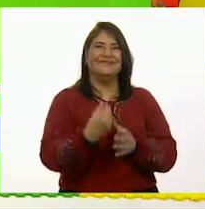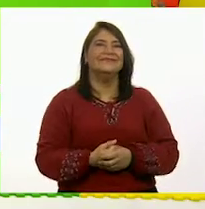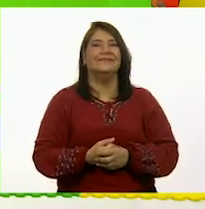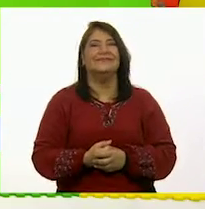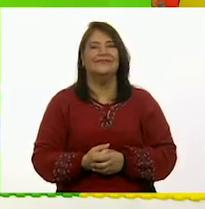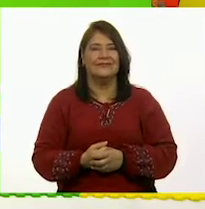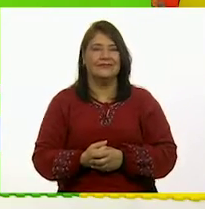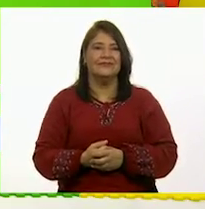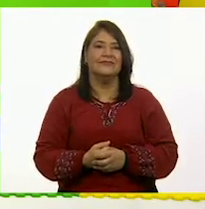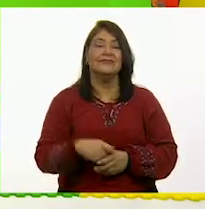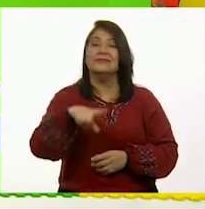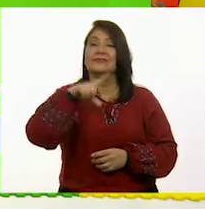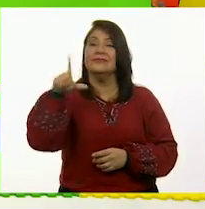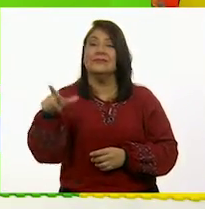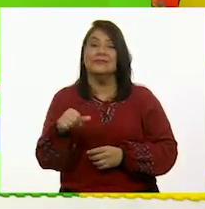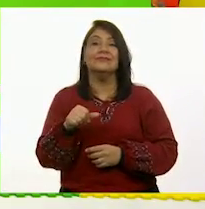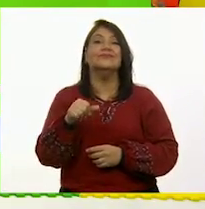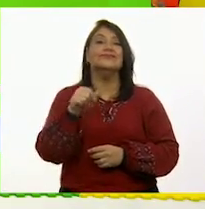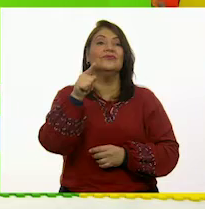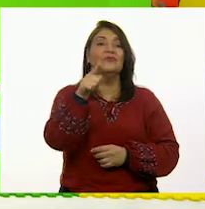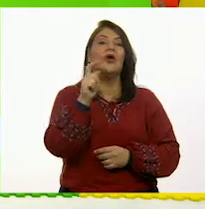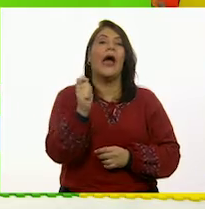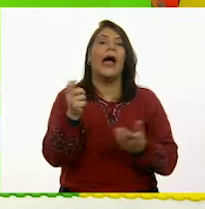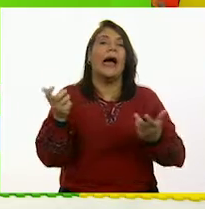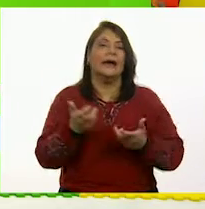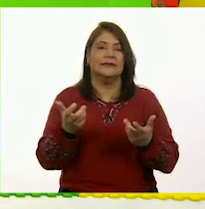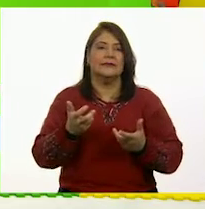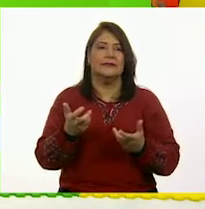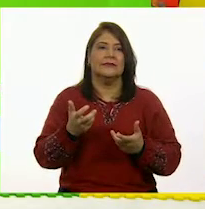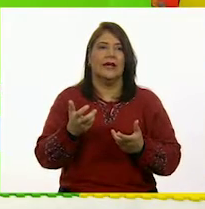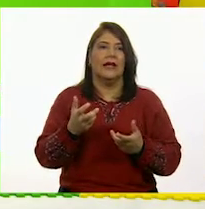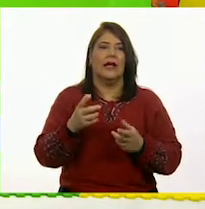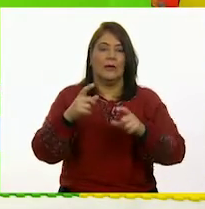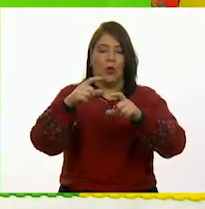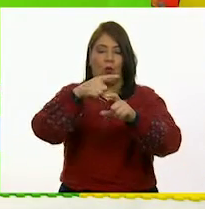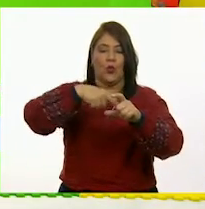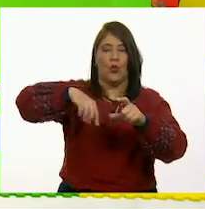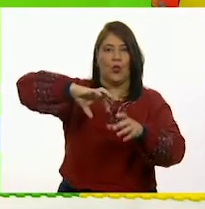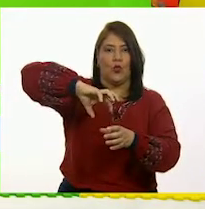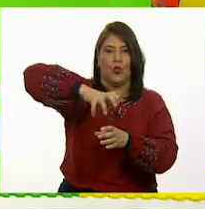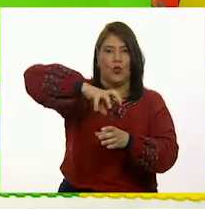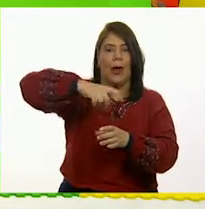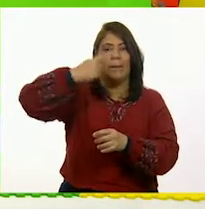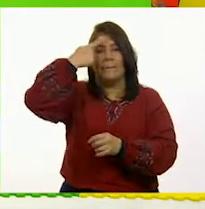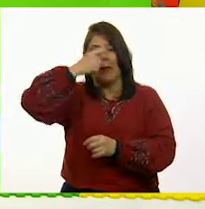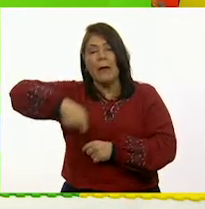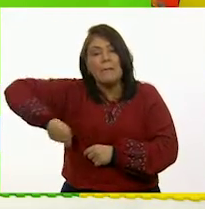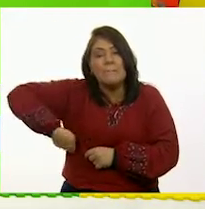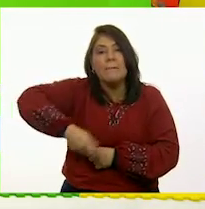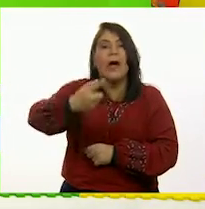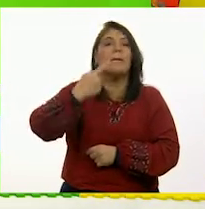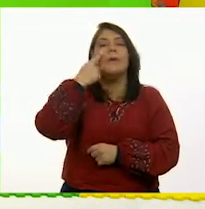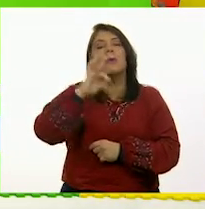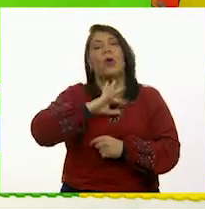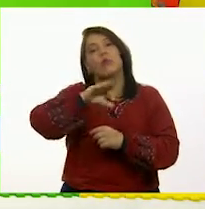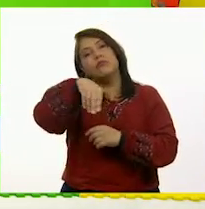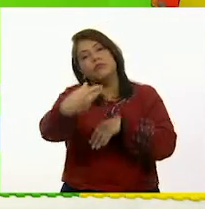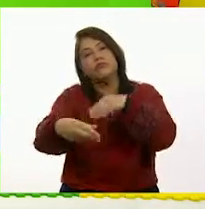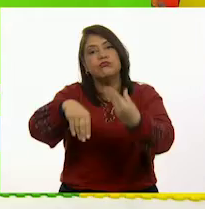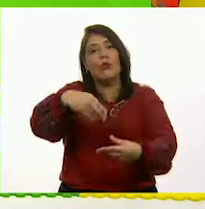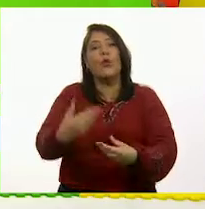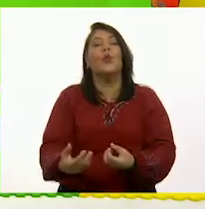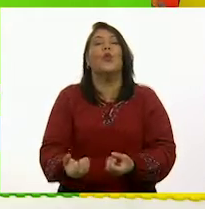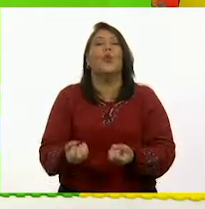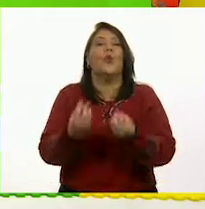Y después vas a rodar una tapa tratando de derribar las cajas y se registran